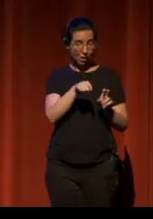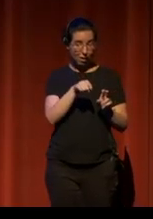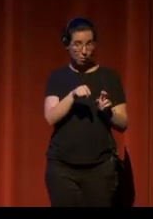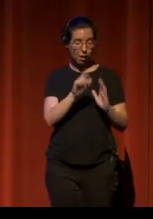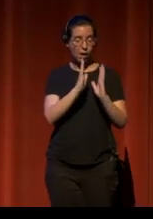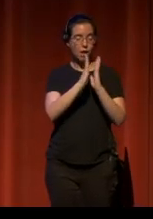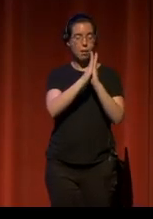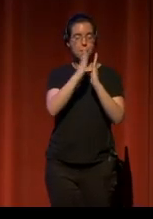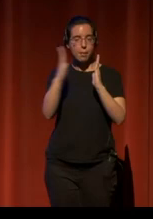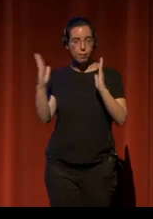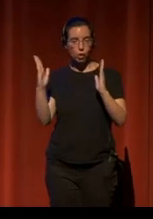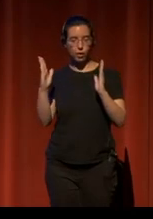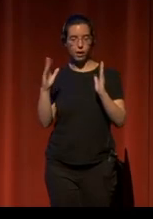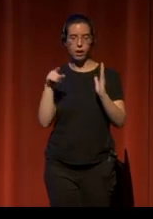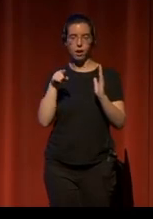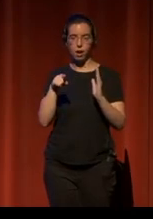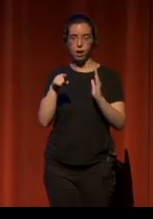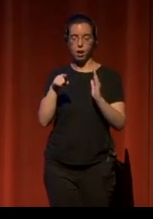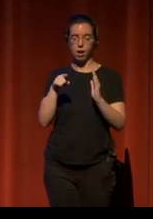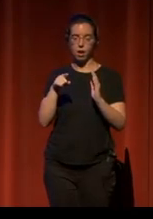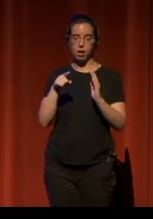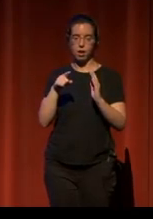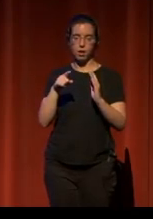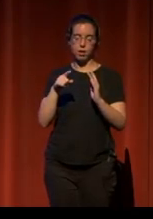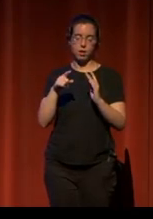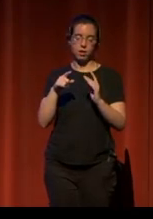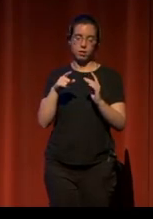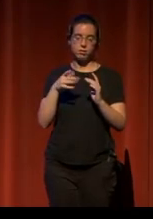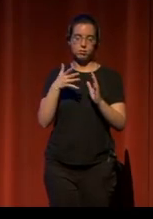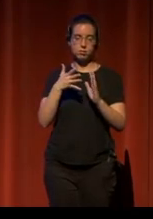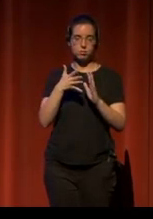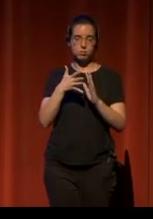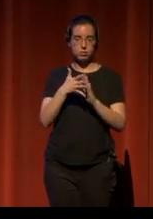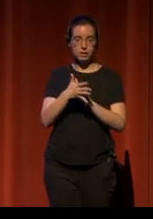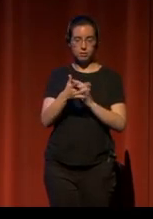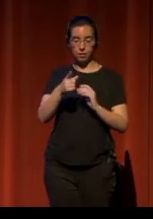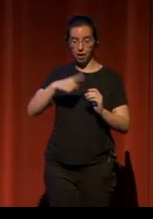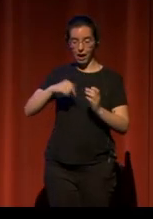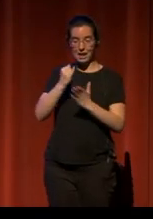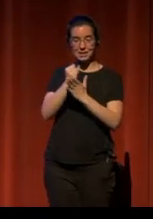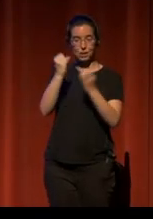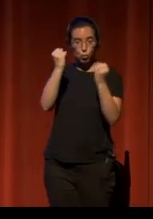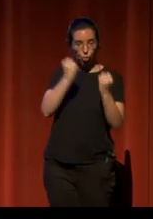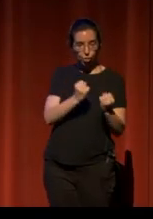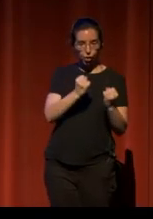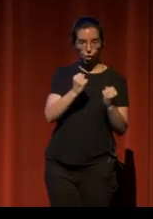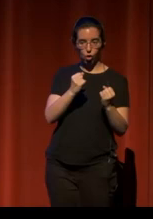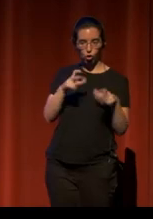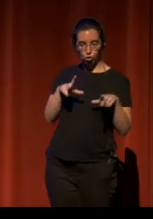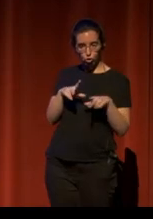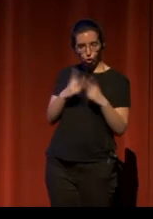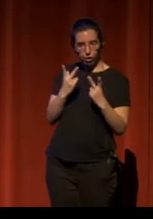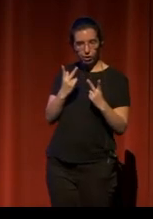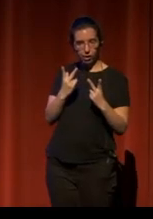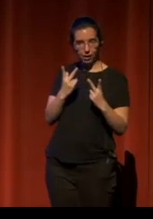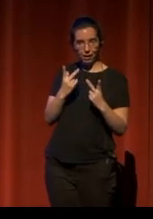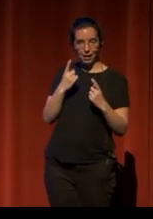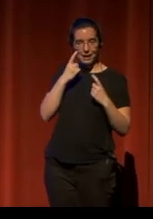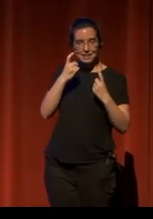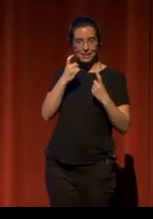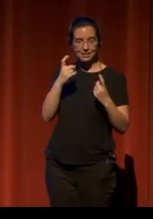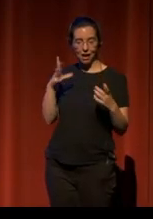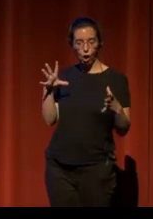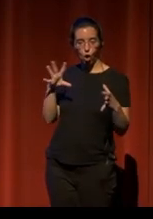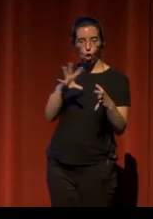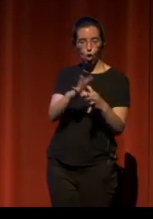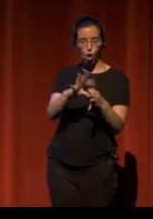también eh Bueno nuestra jugada eh desde las instituciones desde las sociedades para intentar crear conectividad